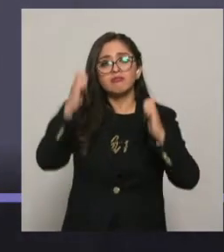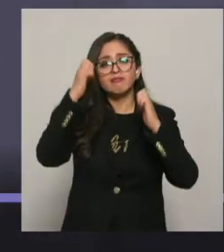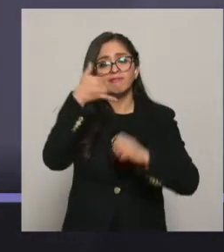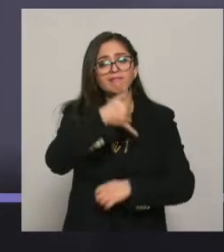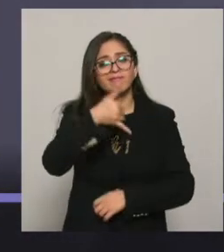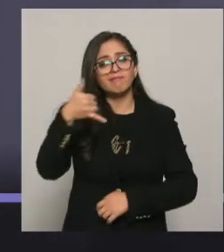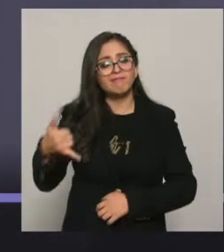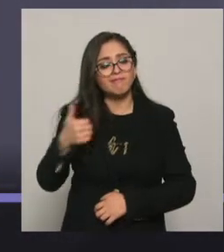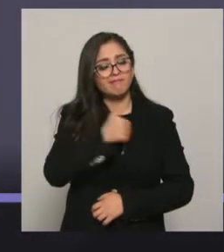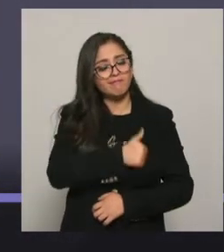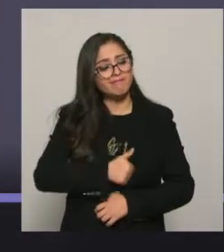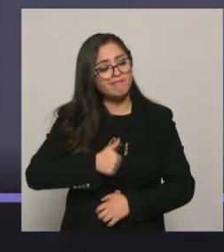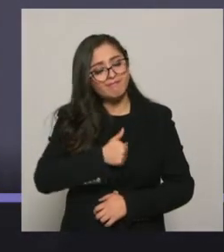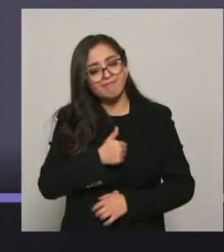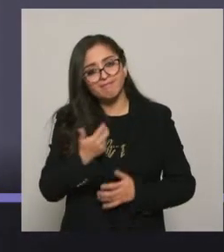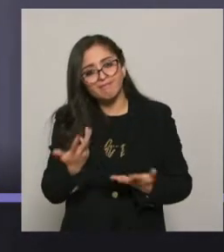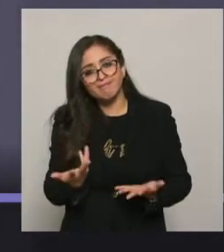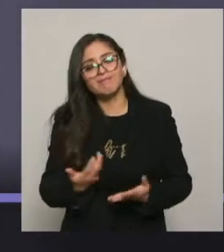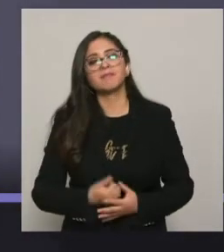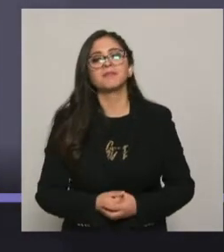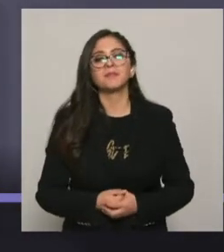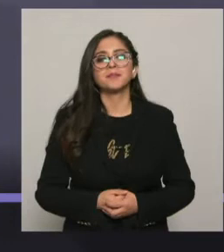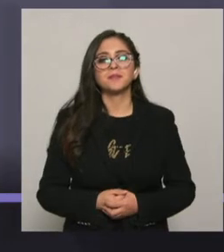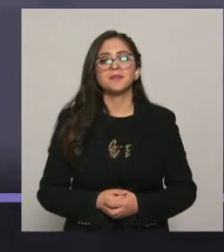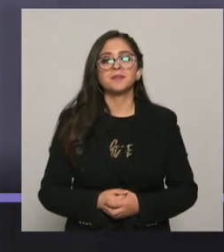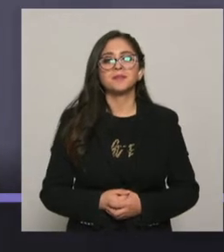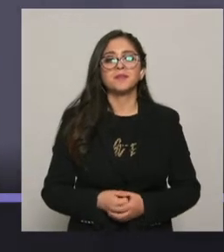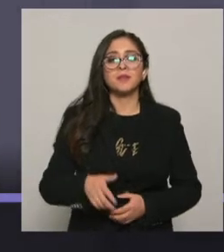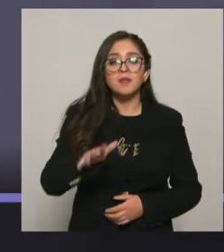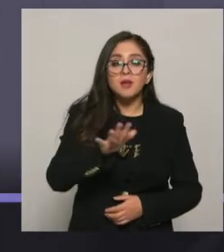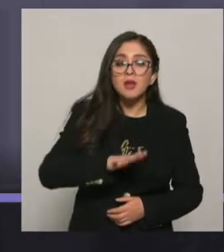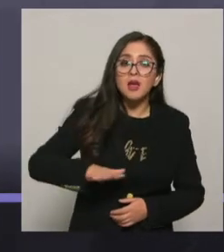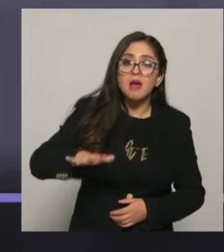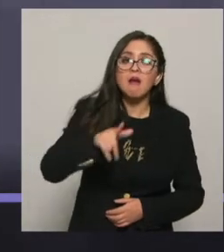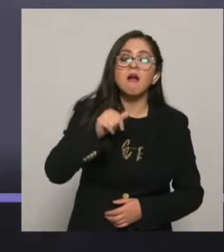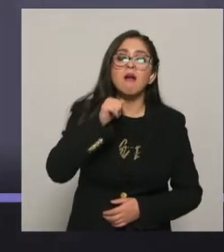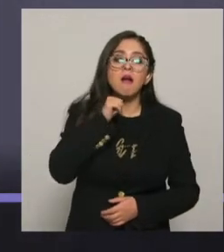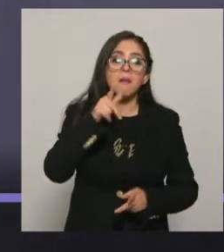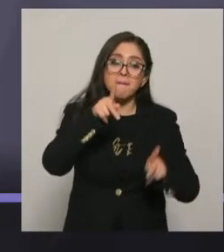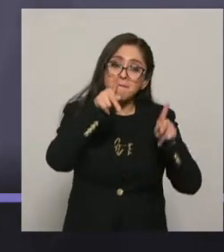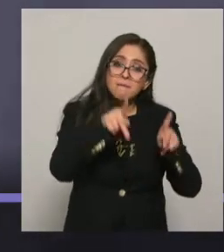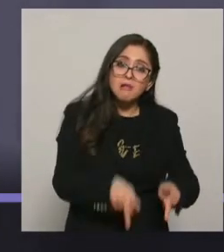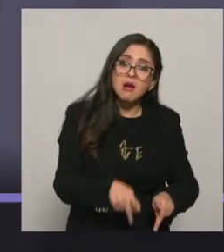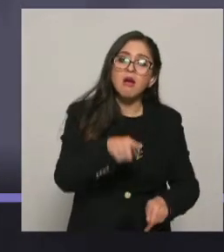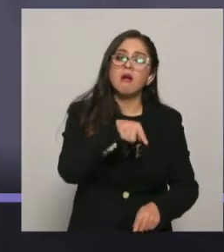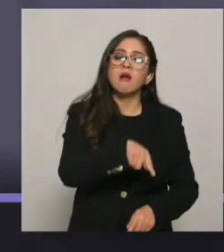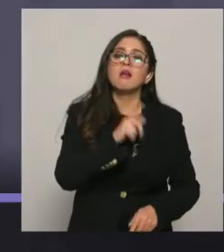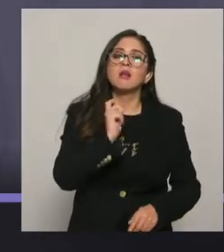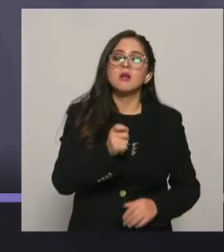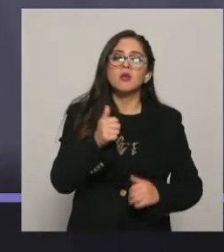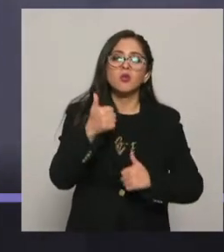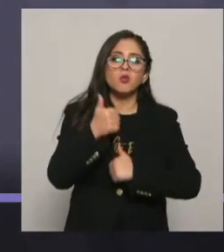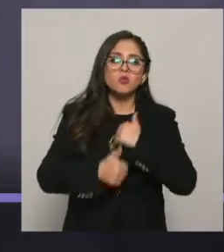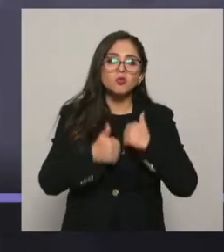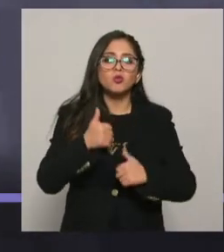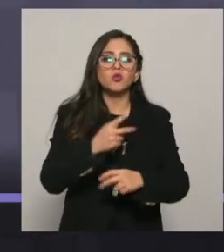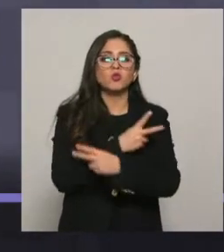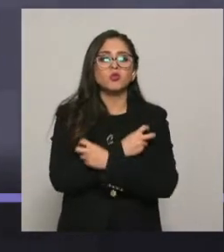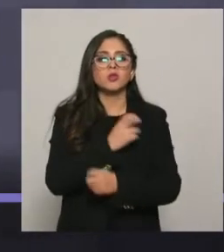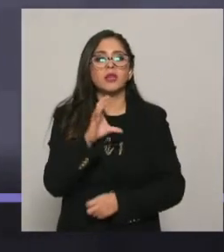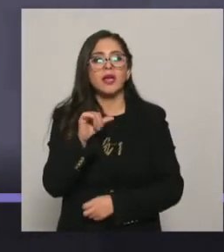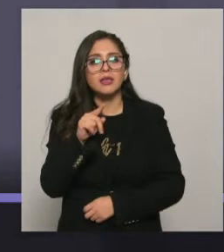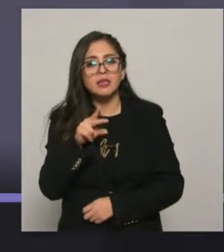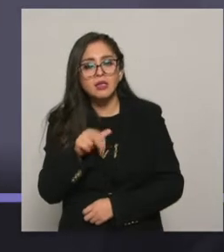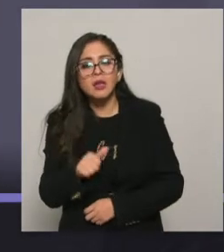perdió eso. Entonces, en este lugar hay concursos de catrinas, hay concursos